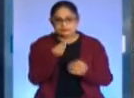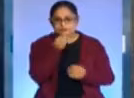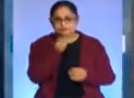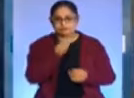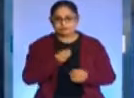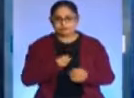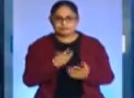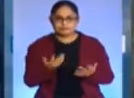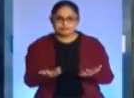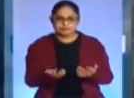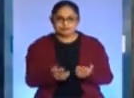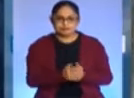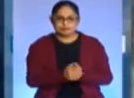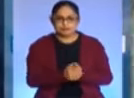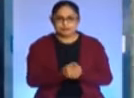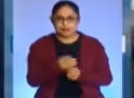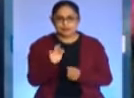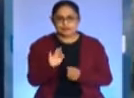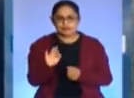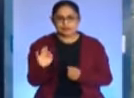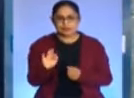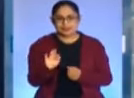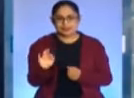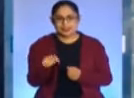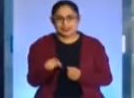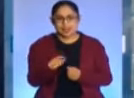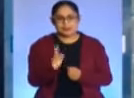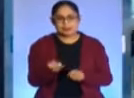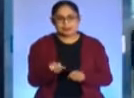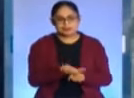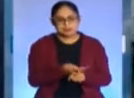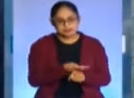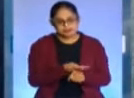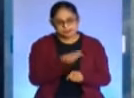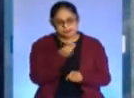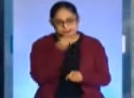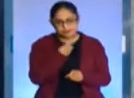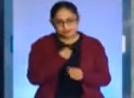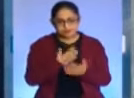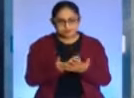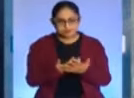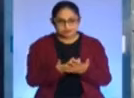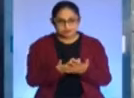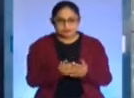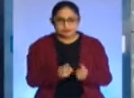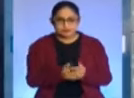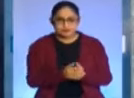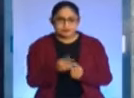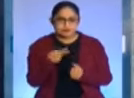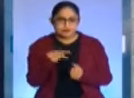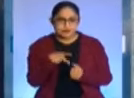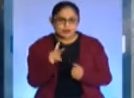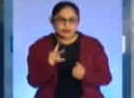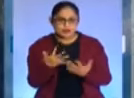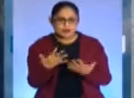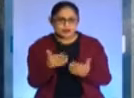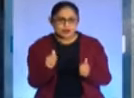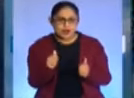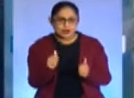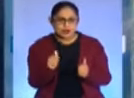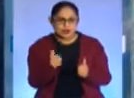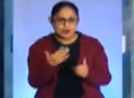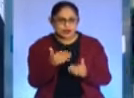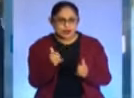rezagado. La primera fecha estaba aquí, ya pues nos tuvimos que esperar como rezagado. Pero afortunadamente ya pues estuvimos al pendiente